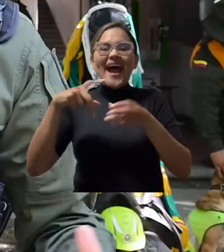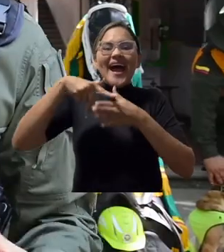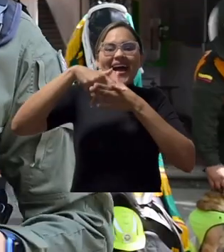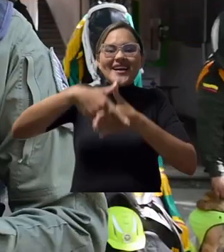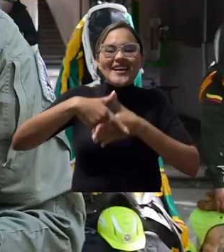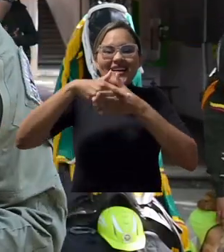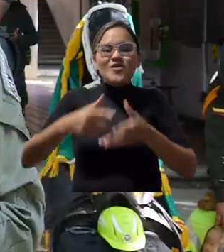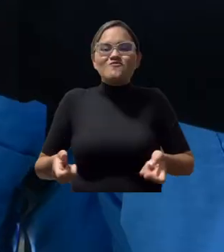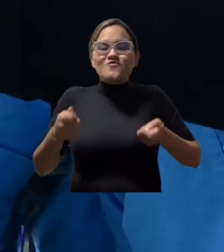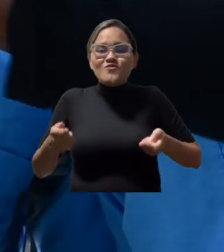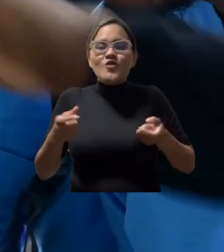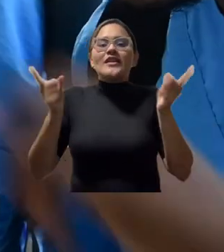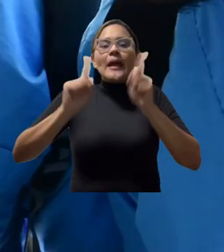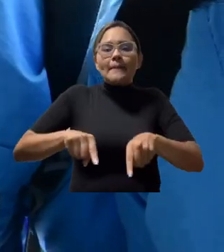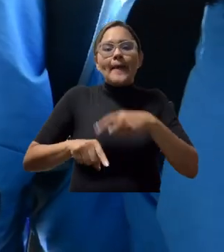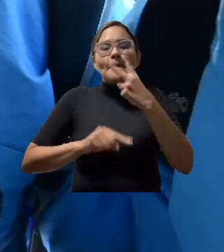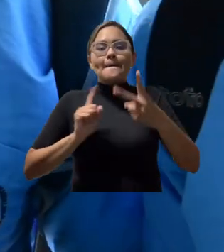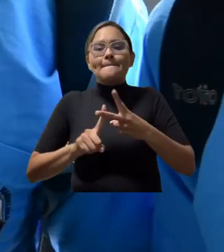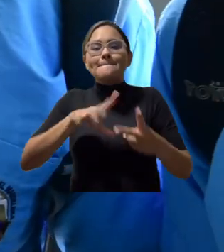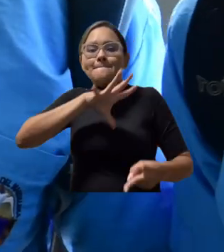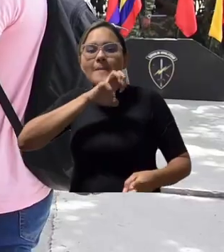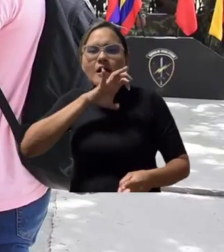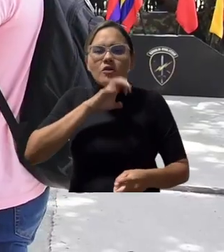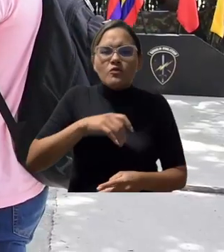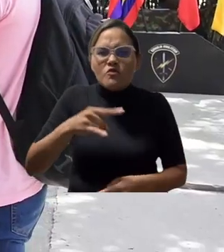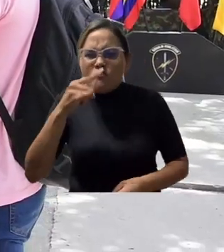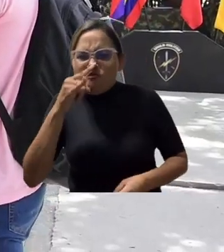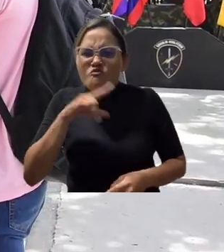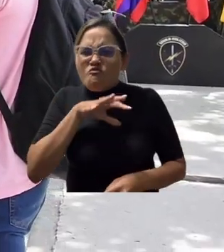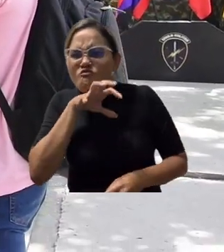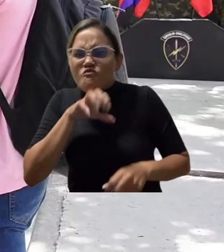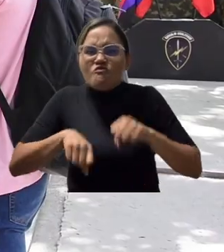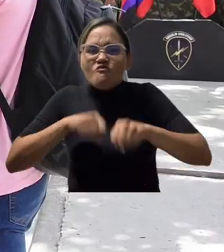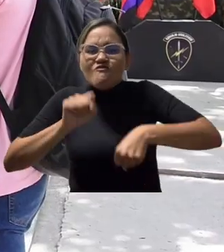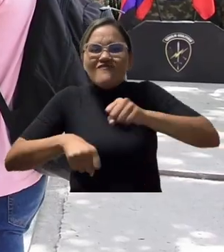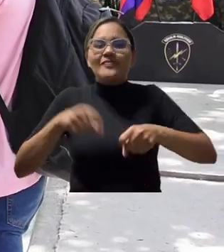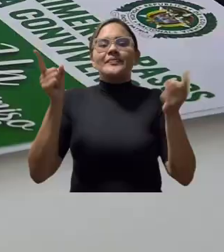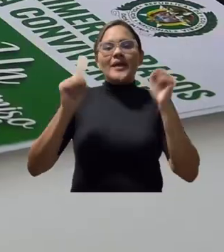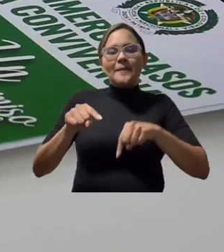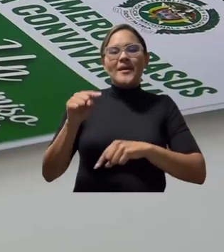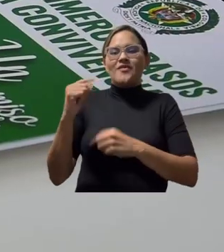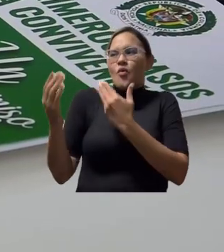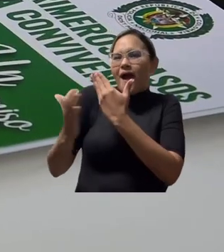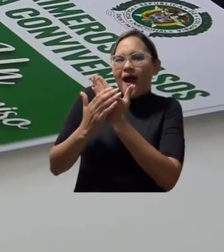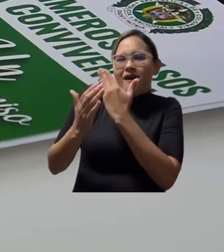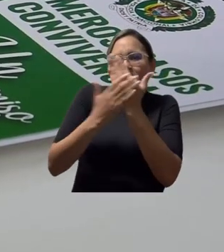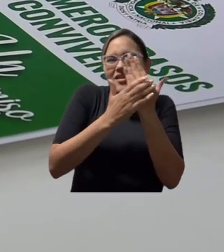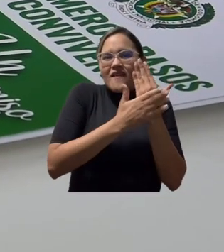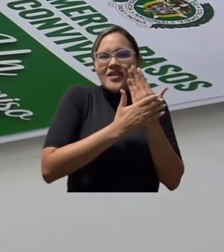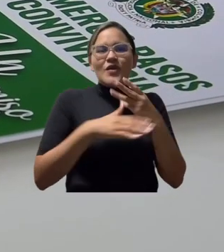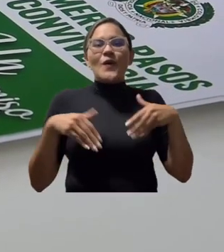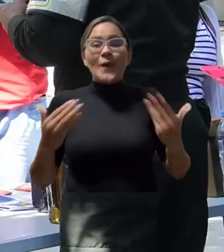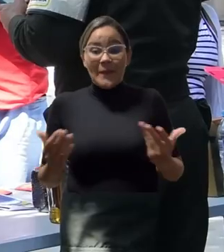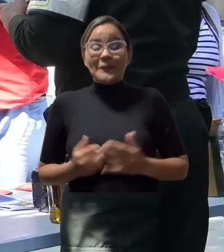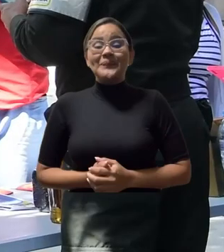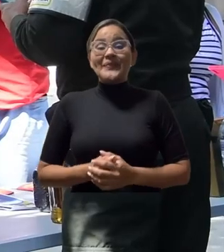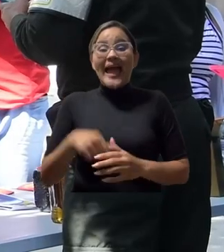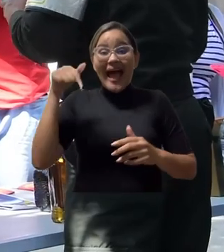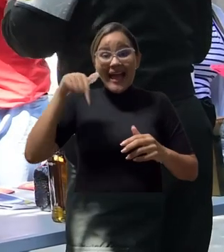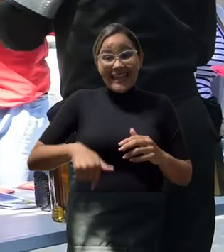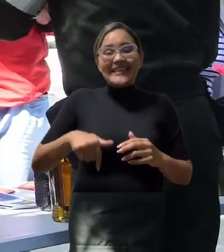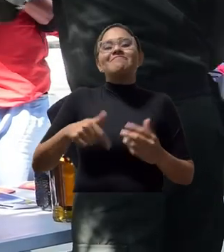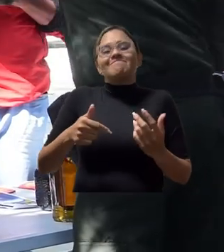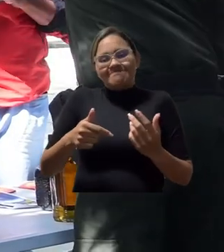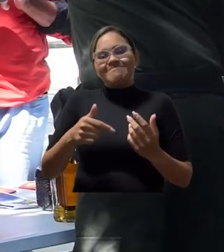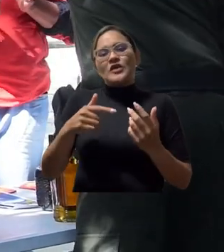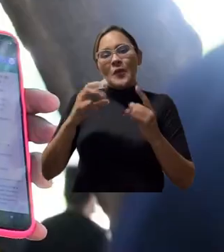el tema de los perros, antinarcóticos, tránsito y transporte frente al tema de la señalización. La Policía del Magdalena escogió a esta Casa de